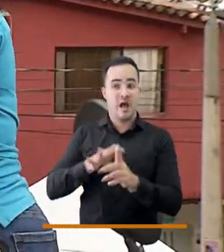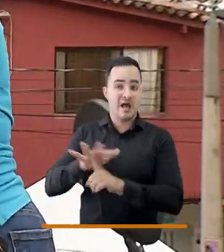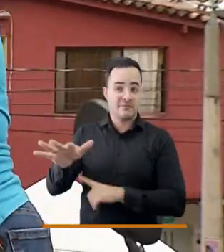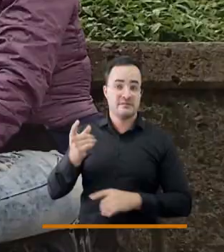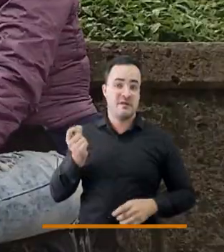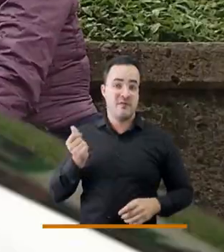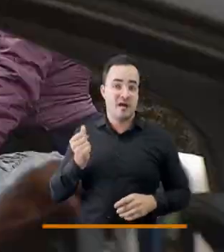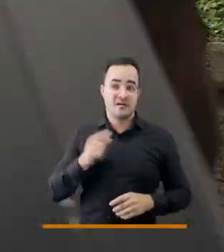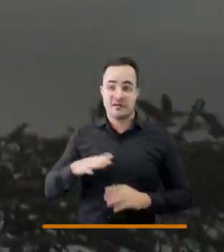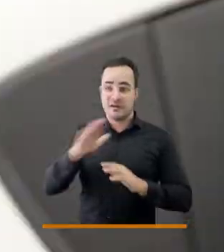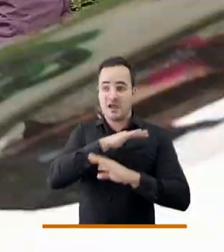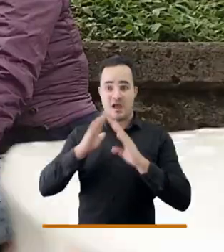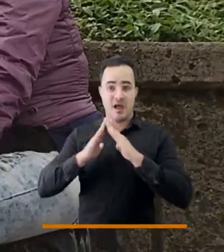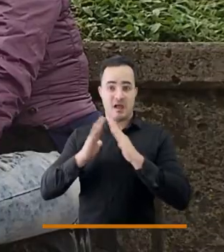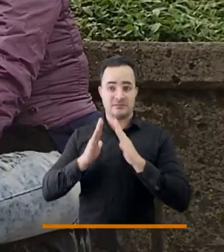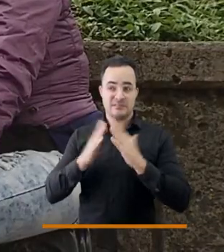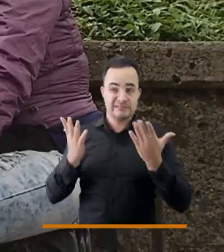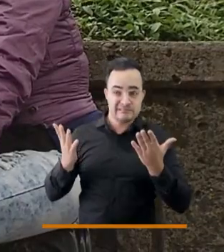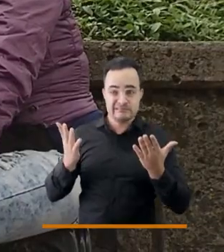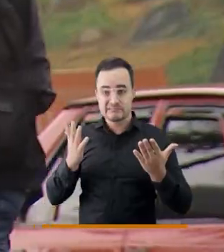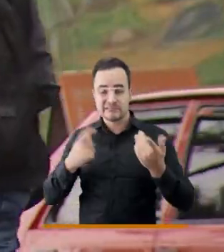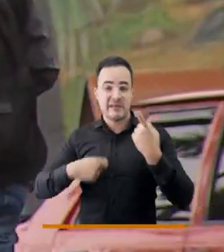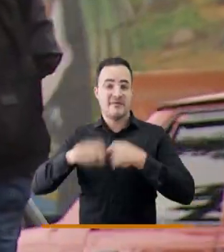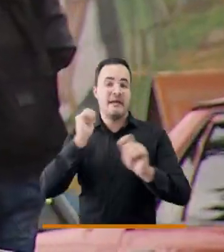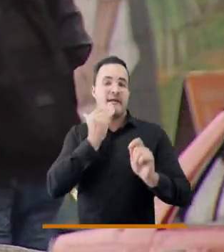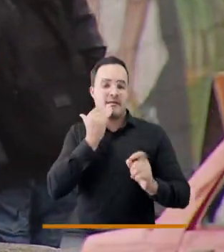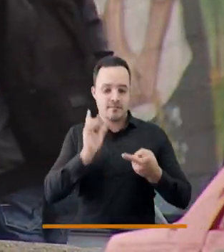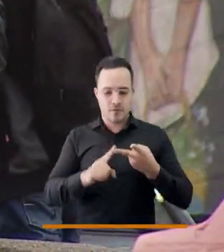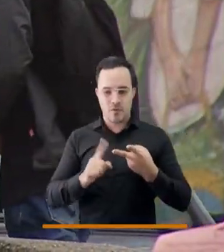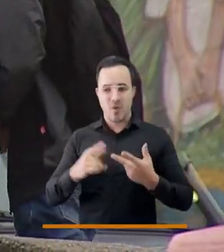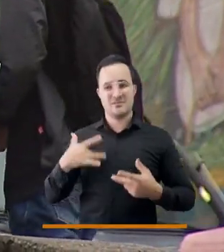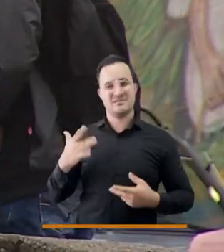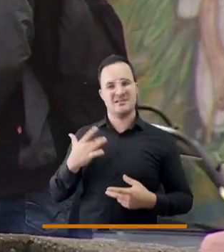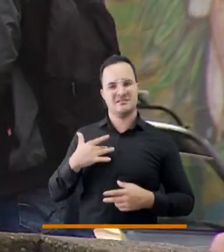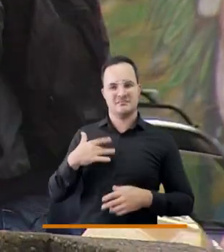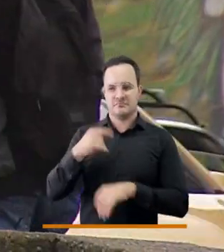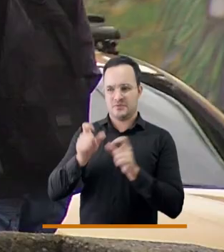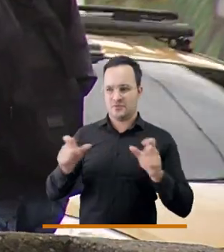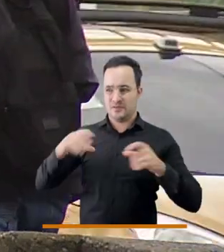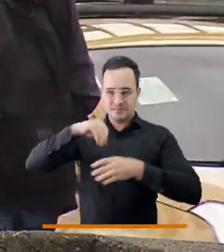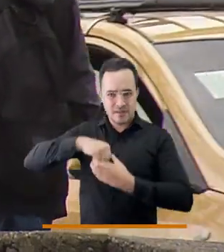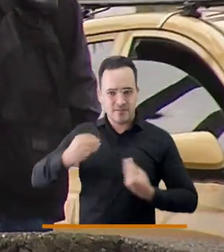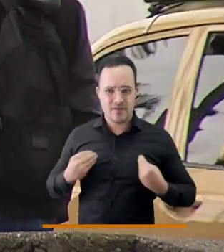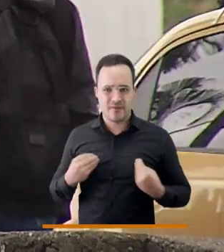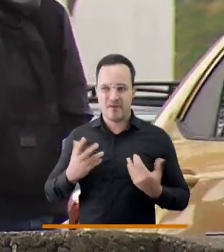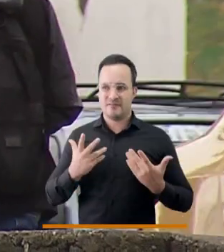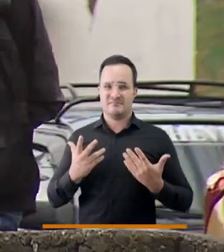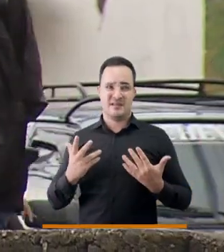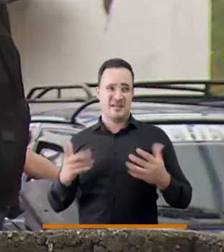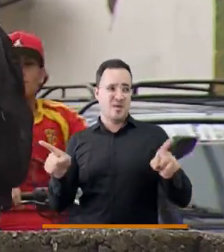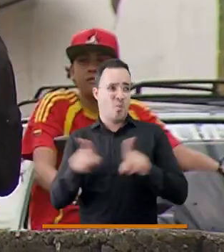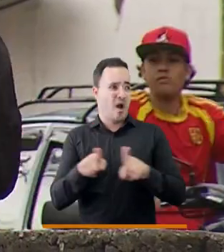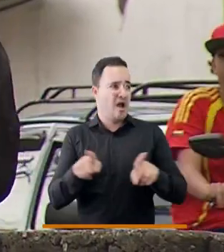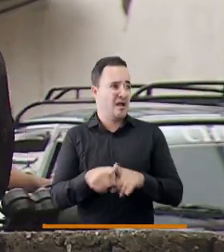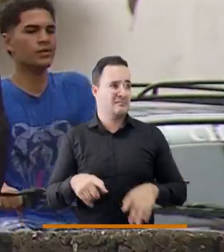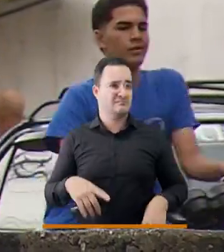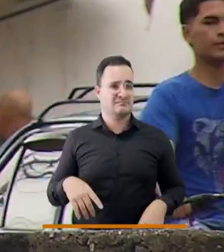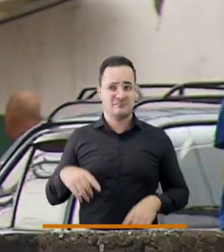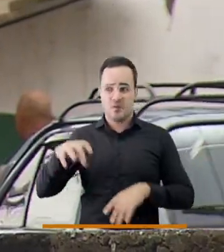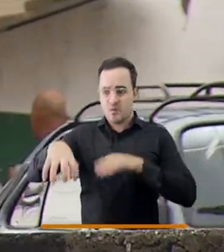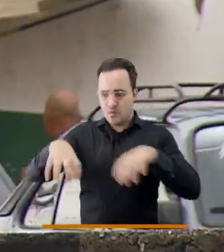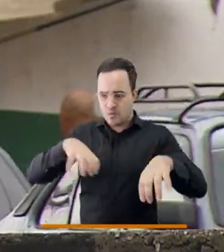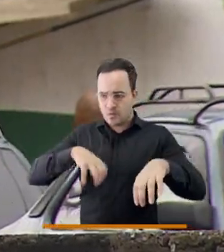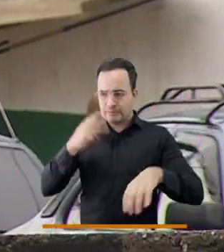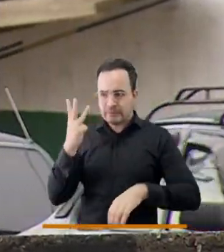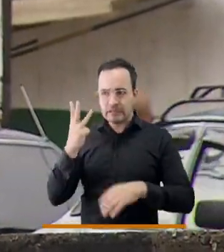viviendas, el sentimiento de las personas que habitan en este lugar, el saber que su corregimiento, como usted decía, se puede volver el patio de